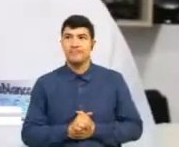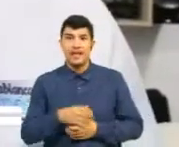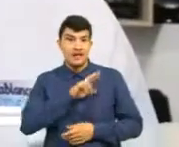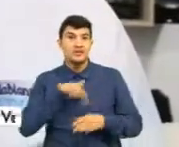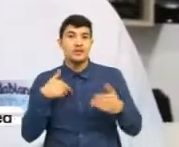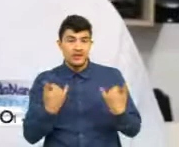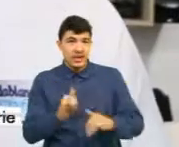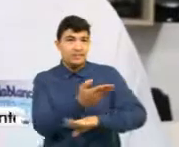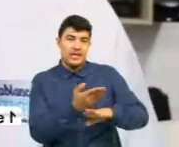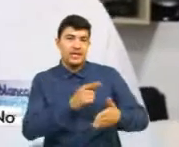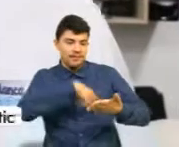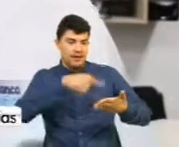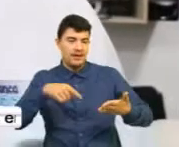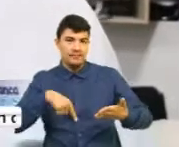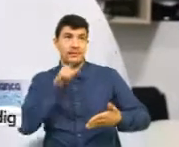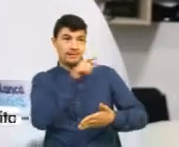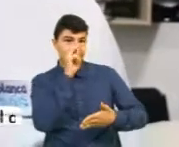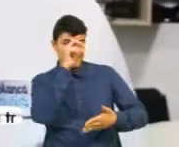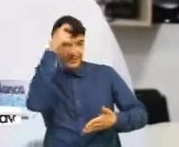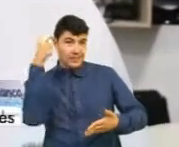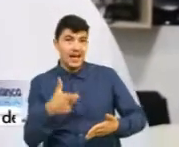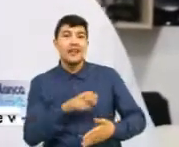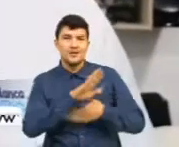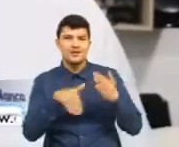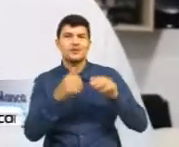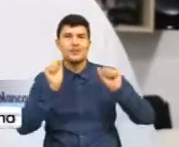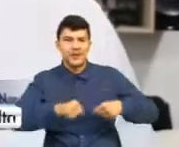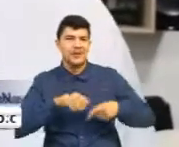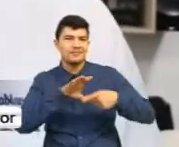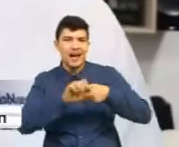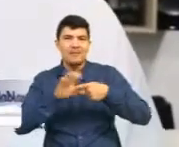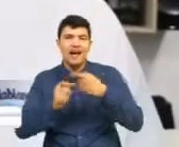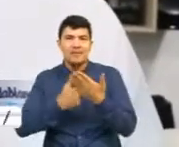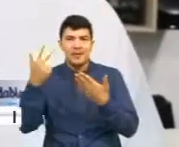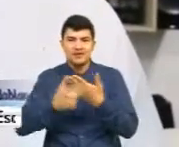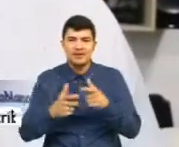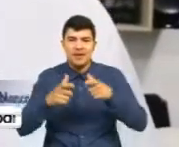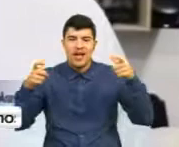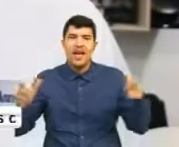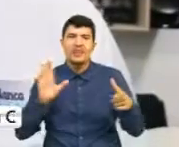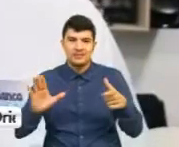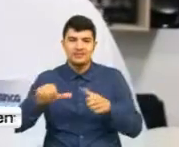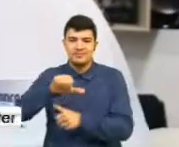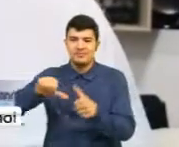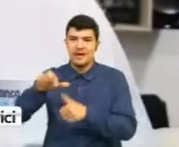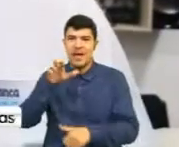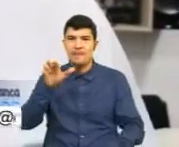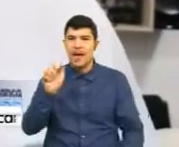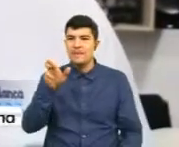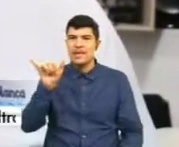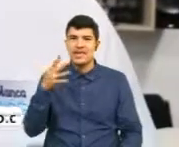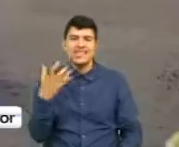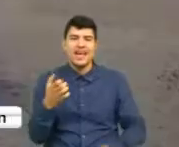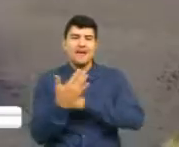que era el último requisito que teníamos para poder abrir licitación del proyecto de la ampliación del intercambiador de papi quiero piña con inversión de cerca de